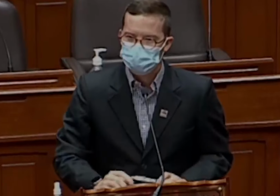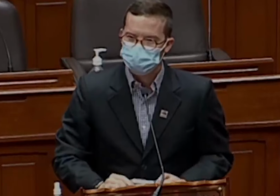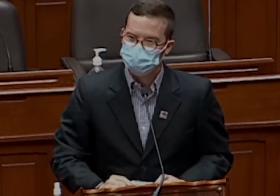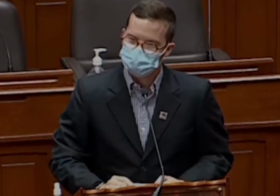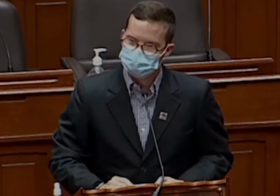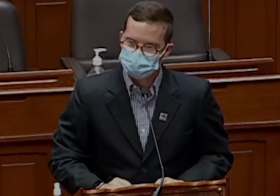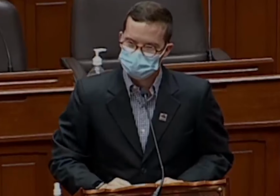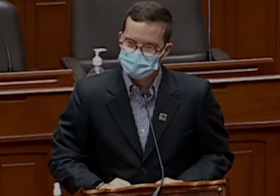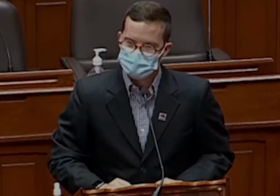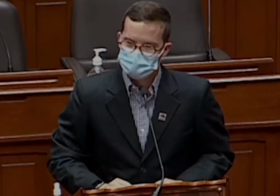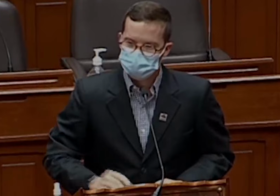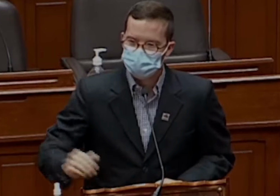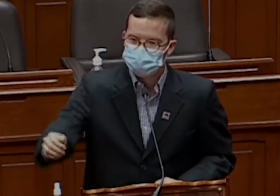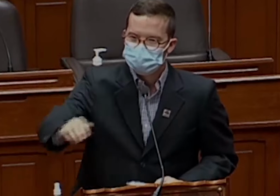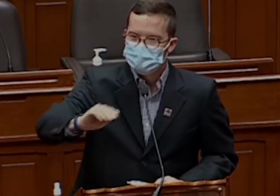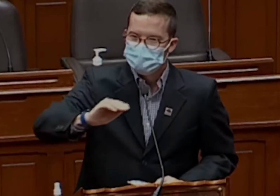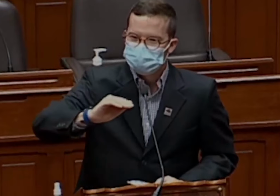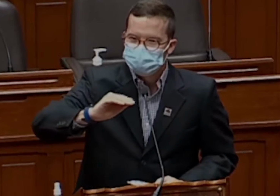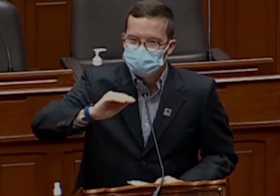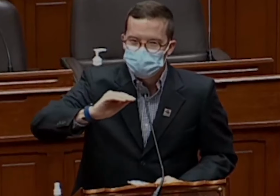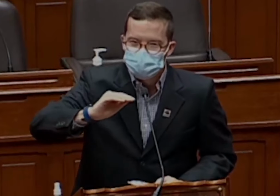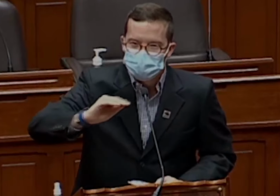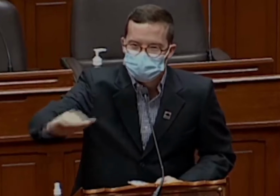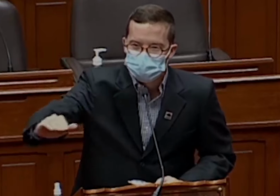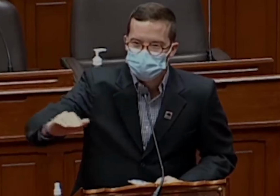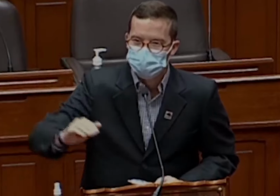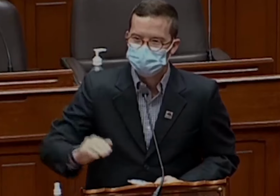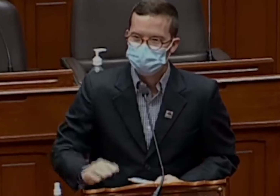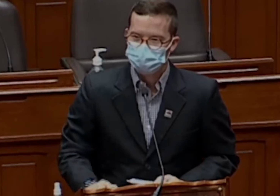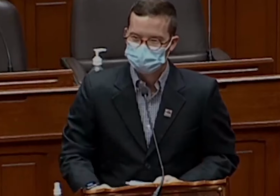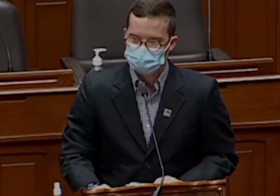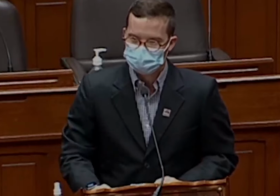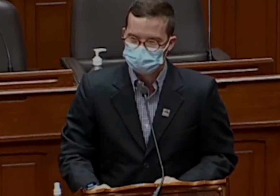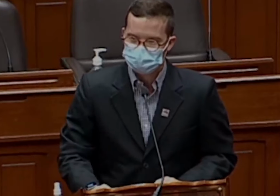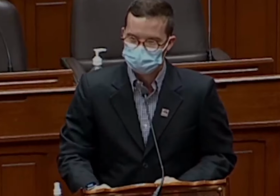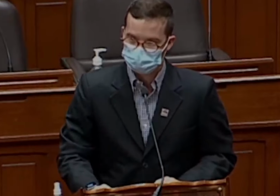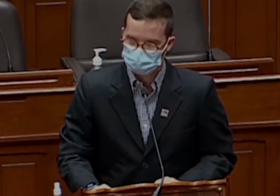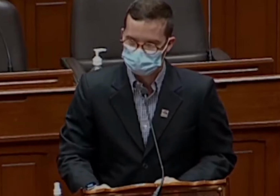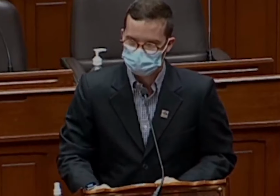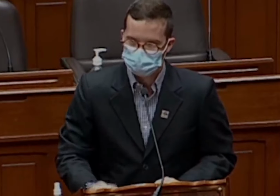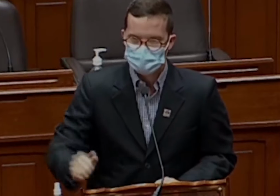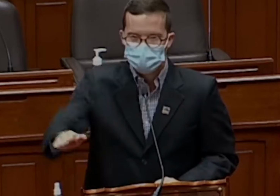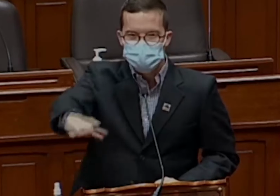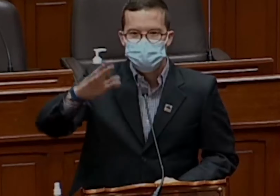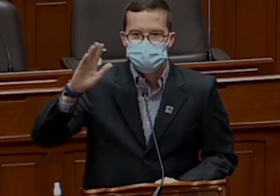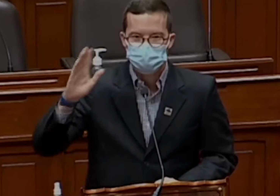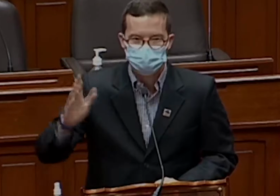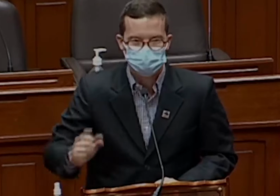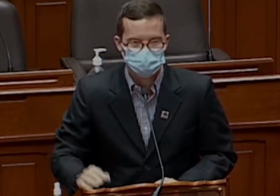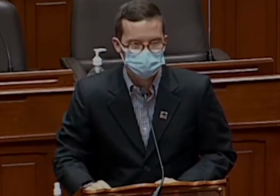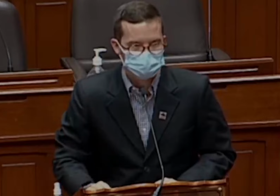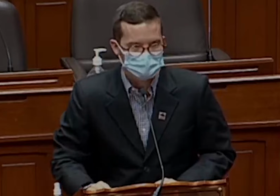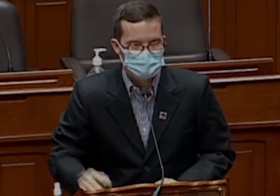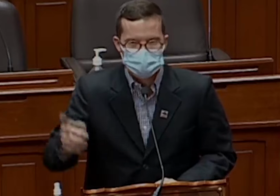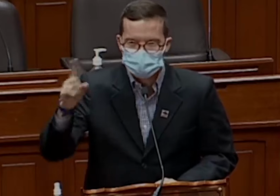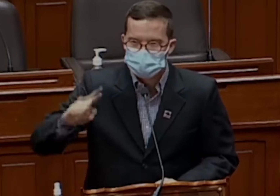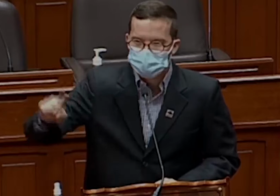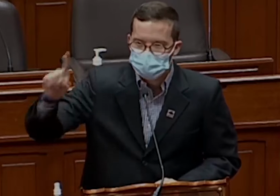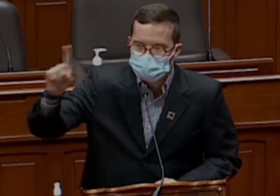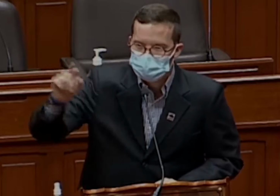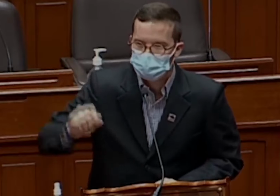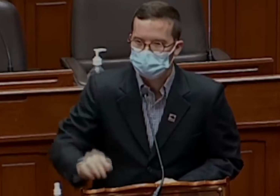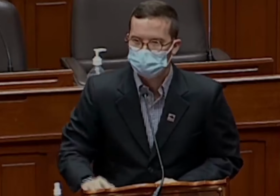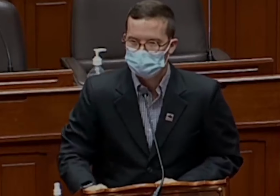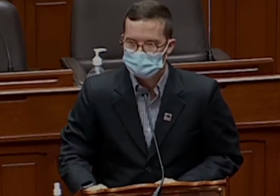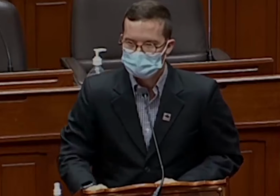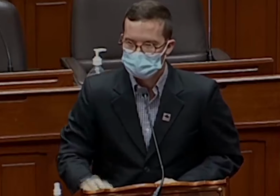Es una asamblea constituyente, si no es hacer tabla rasa de los derechos y libertades de los ciudadanos, eliminarlos todos para